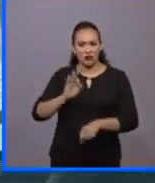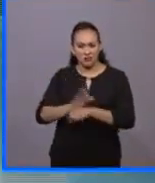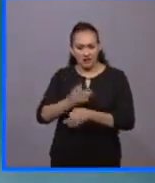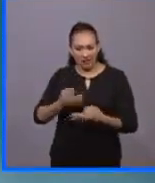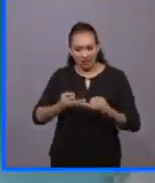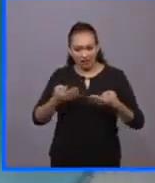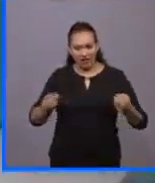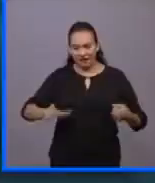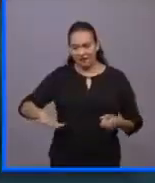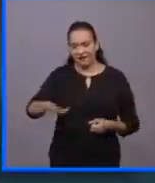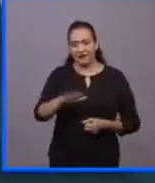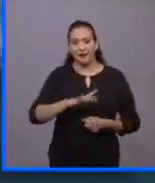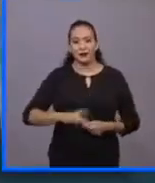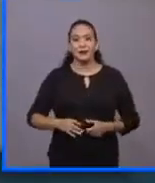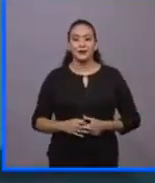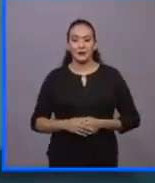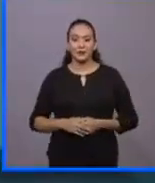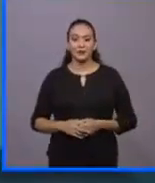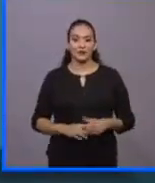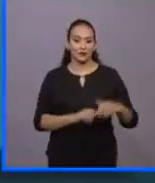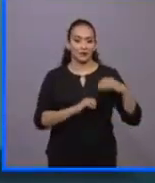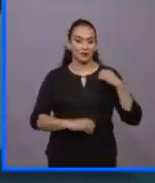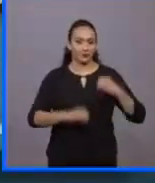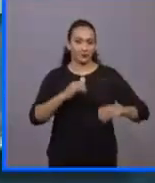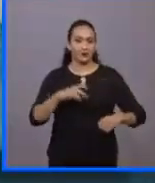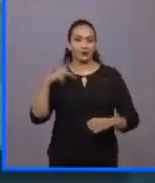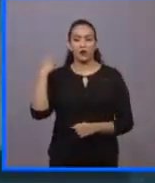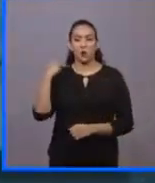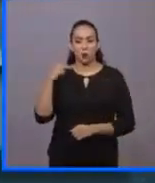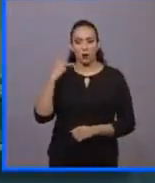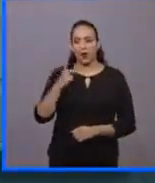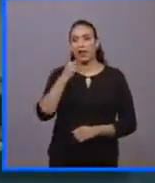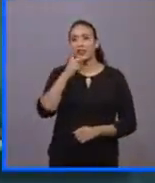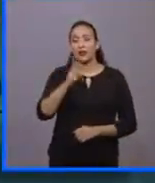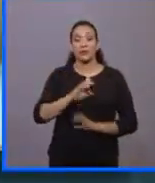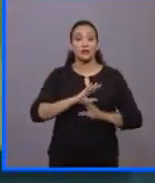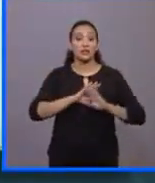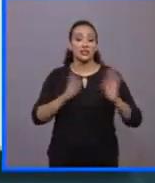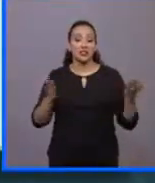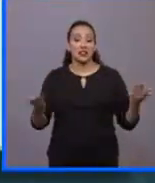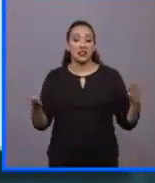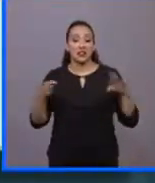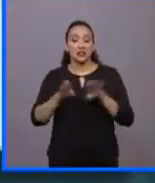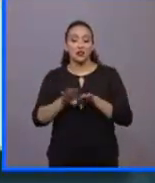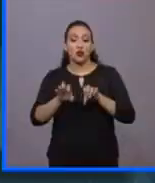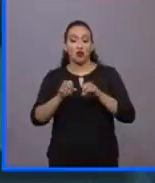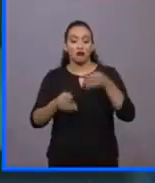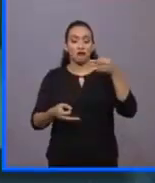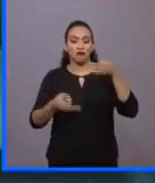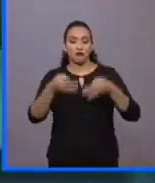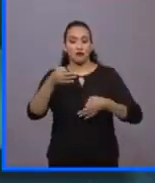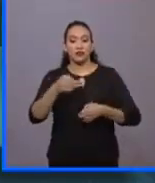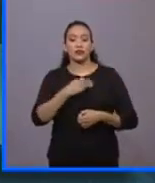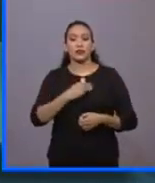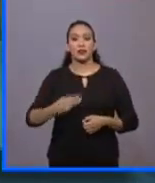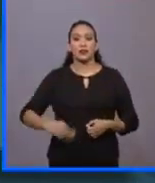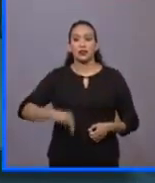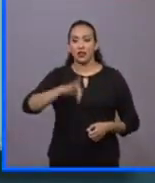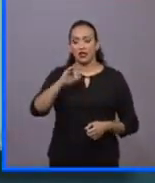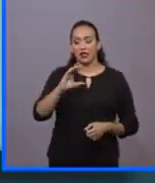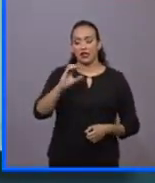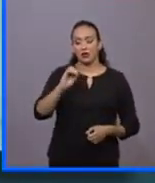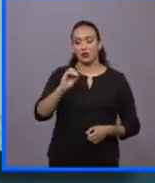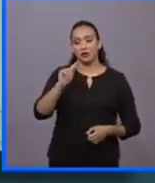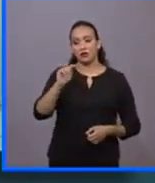tierras. El Poder Judicial de Puebla determinó el cierre definitivo del Juzgado Municipal de Jicotepec.